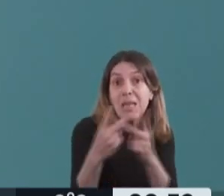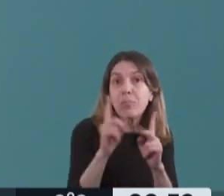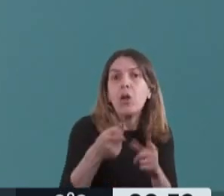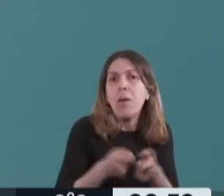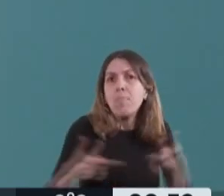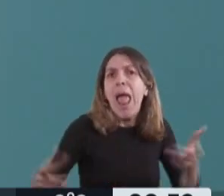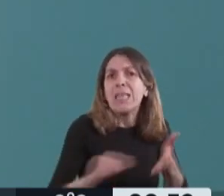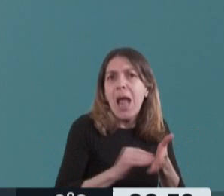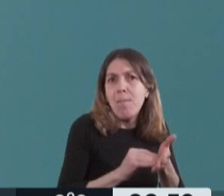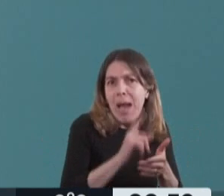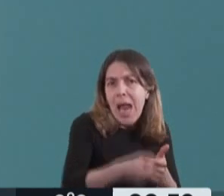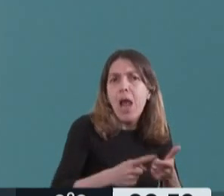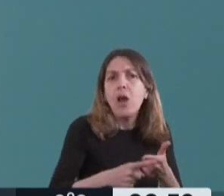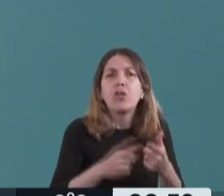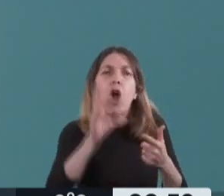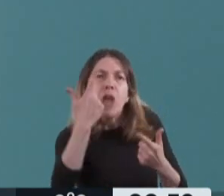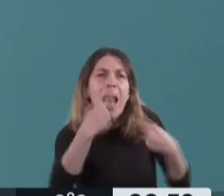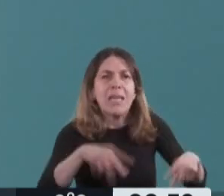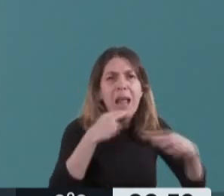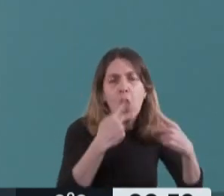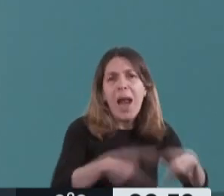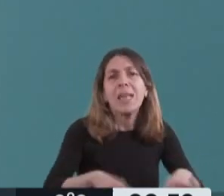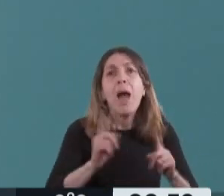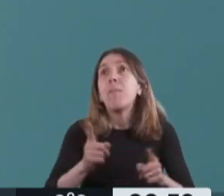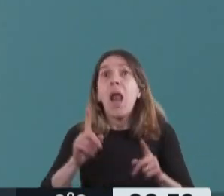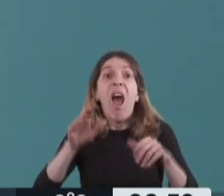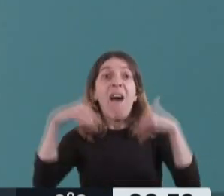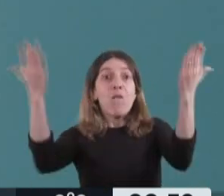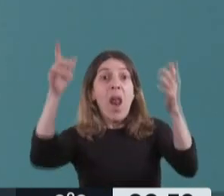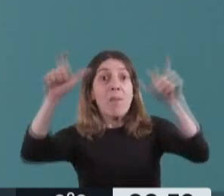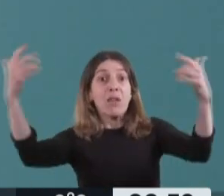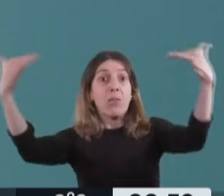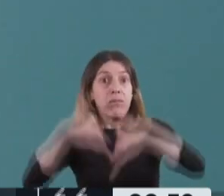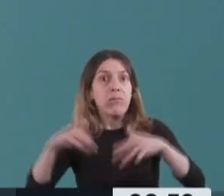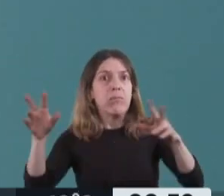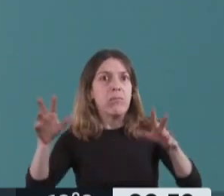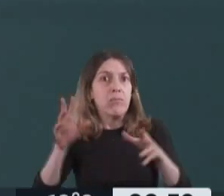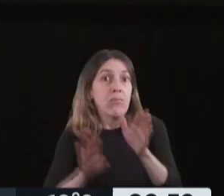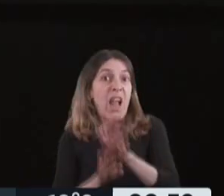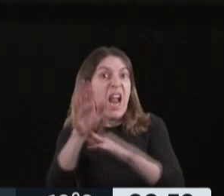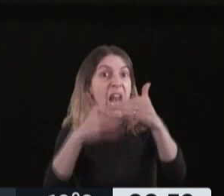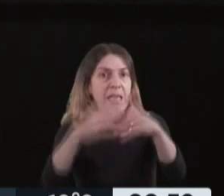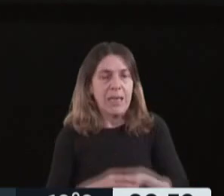generado por esta industria como también como decíamos antes de turismo receptivo que se recupera con muchísimo vigor